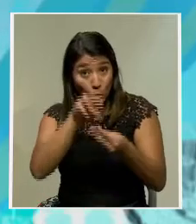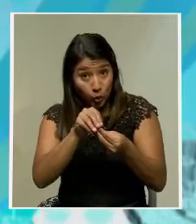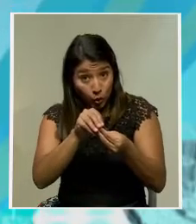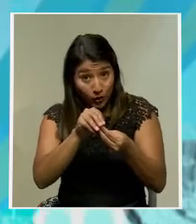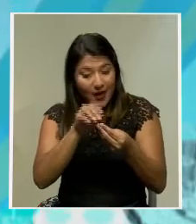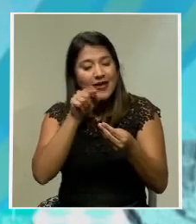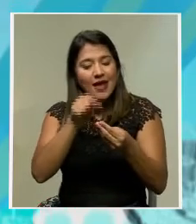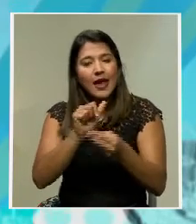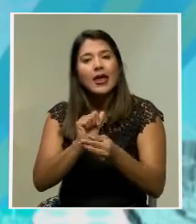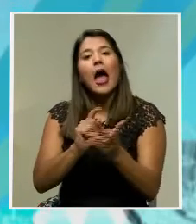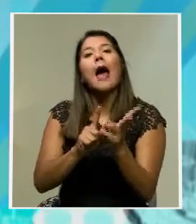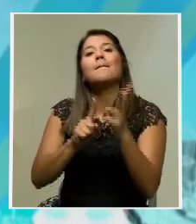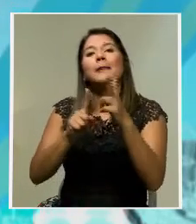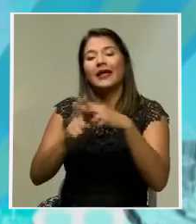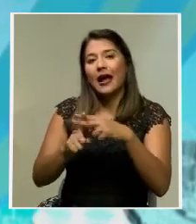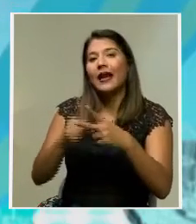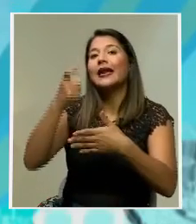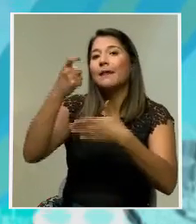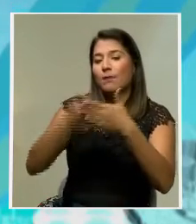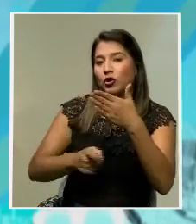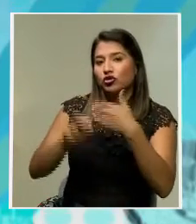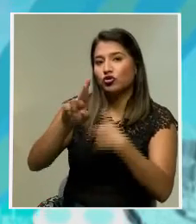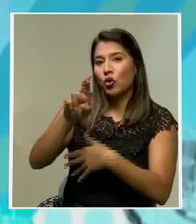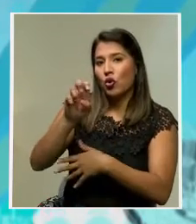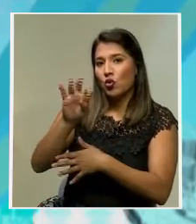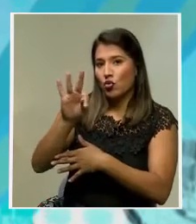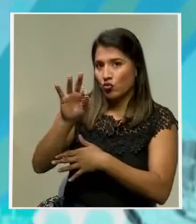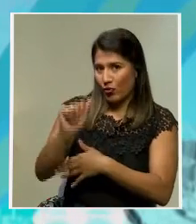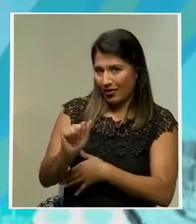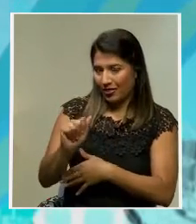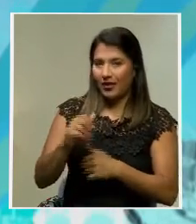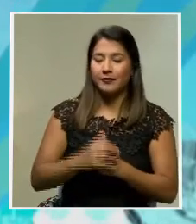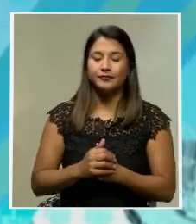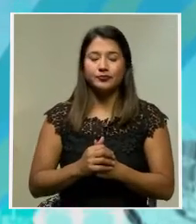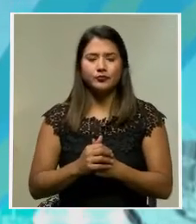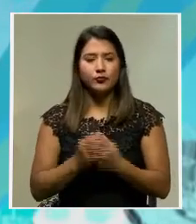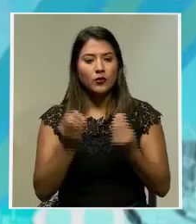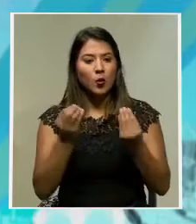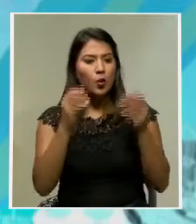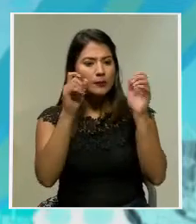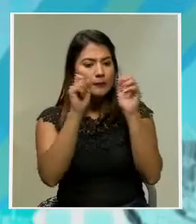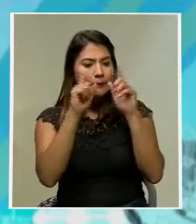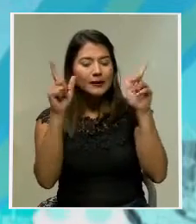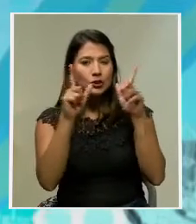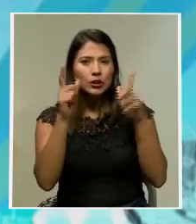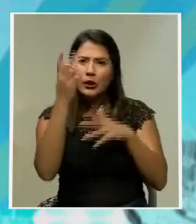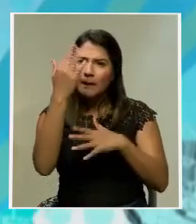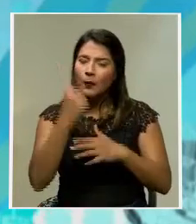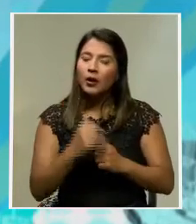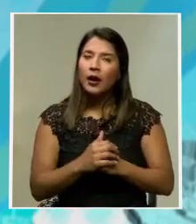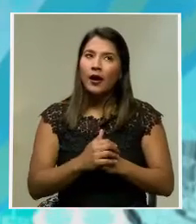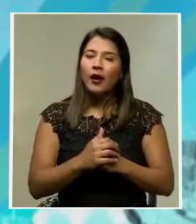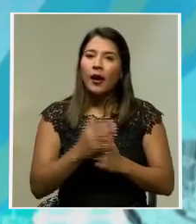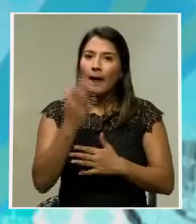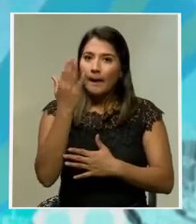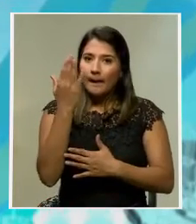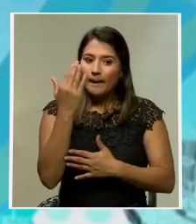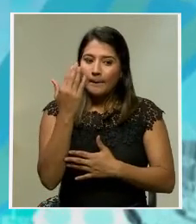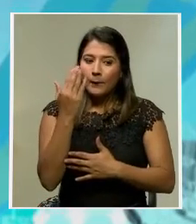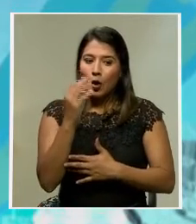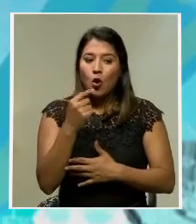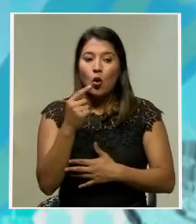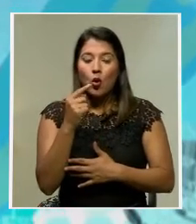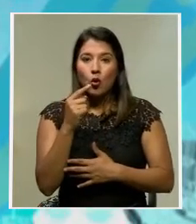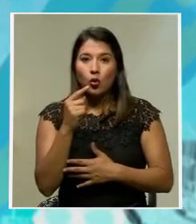el cálculo respectivo para el impuesto de la renta. Es impresionante porque tanto lo que descubrió